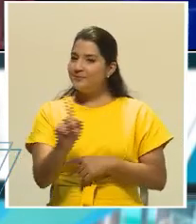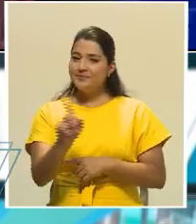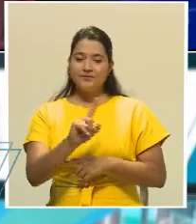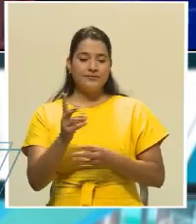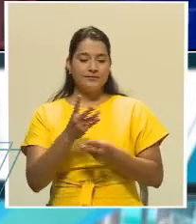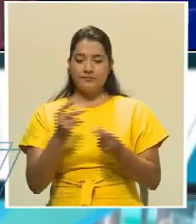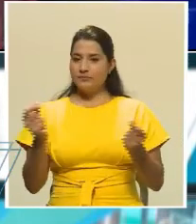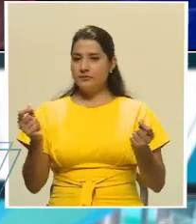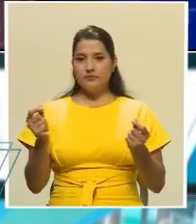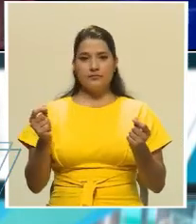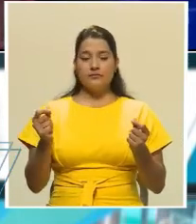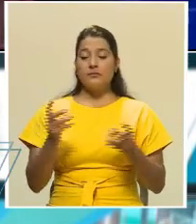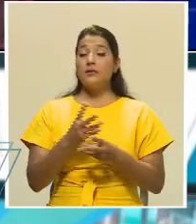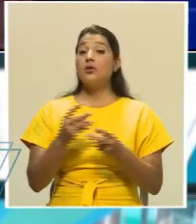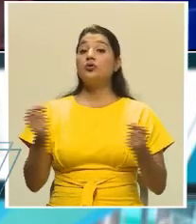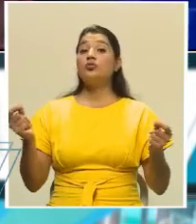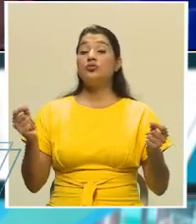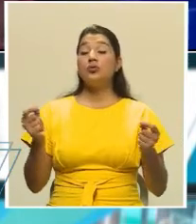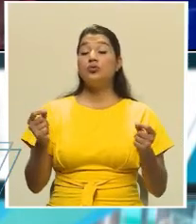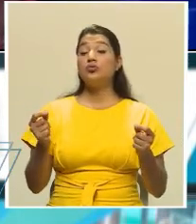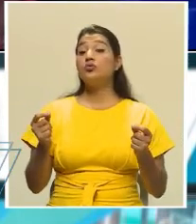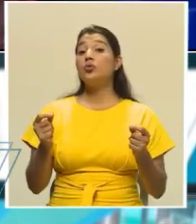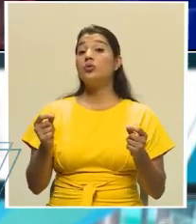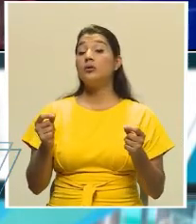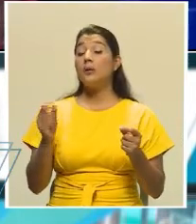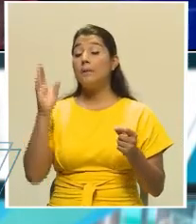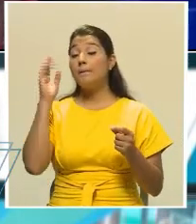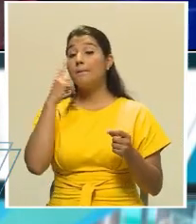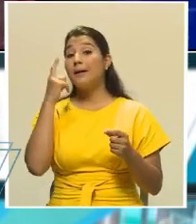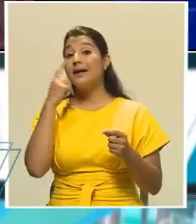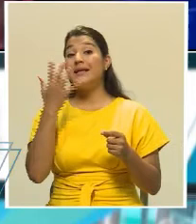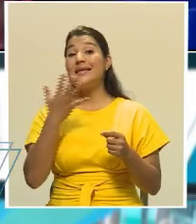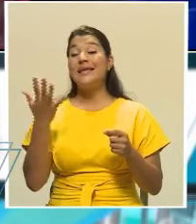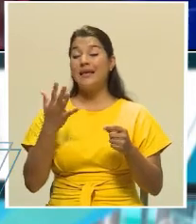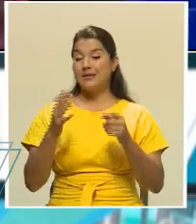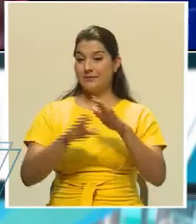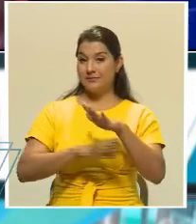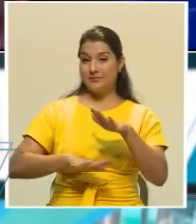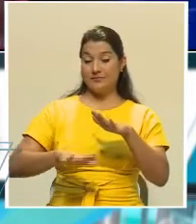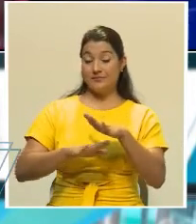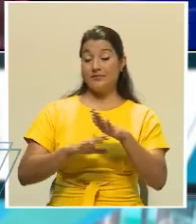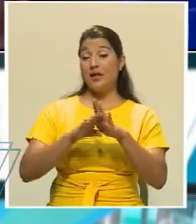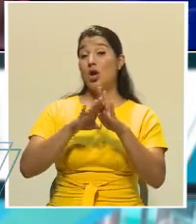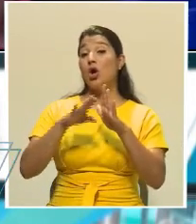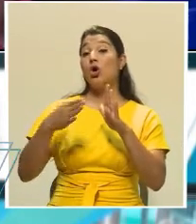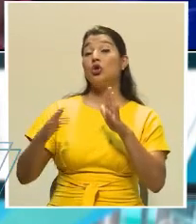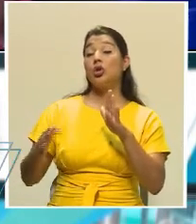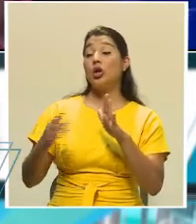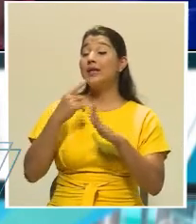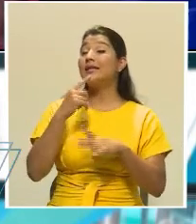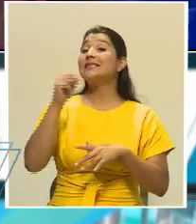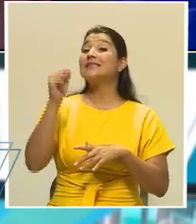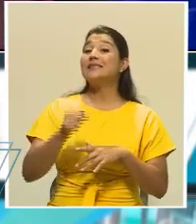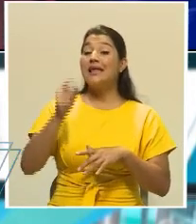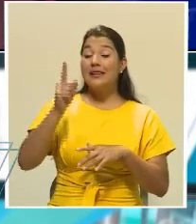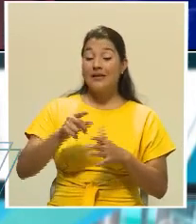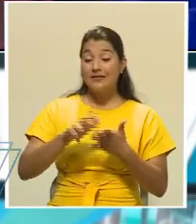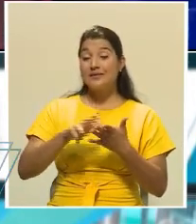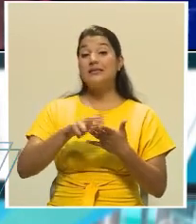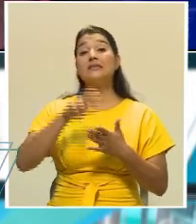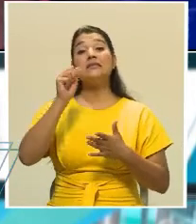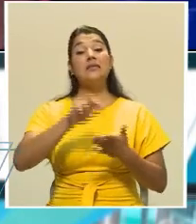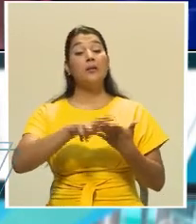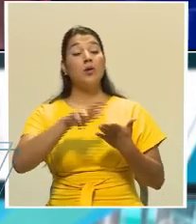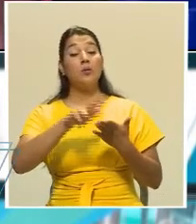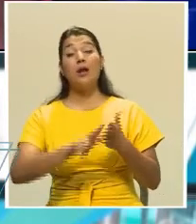La solución está en los temas estructurales. Los que la Contraloría decía, hay que entrarle, sí, aprobemos la ley de las